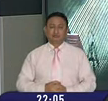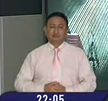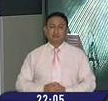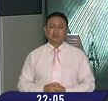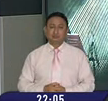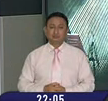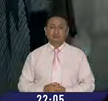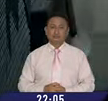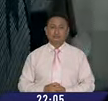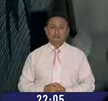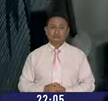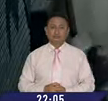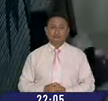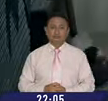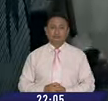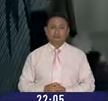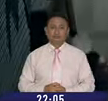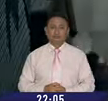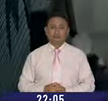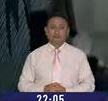seguridad.